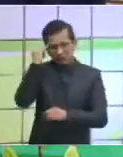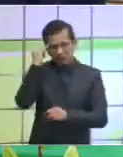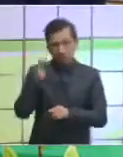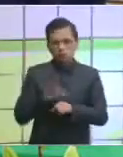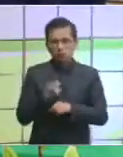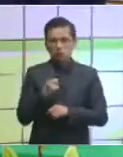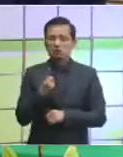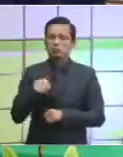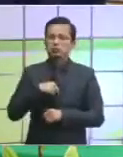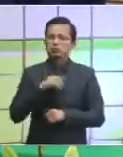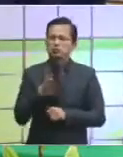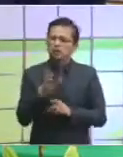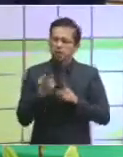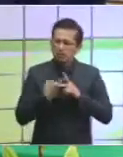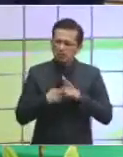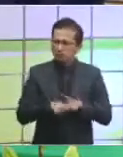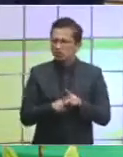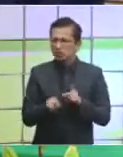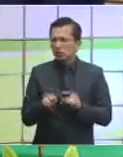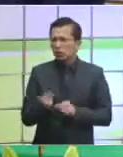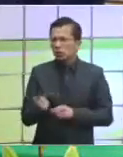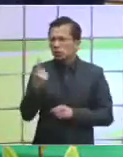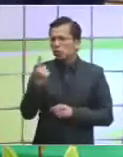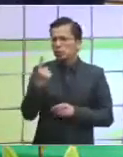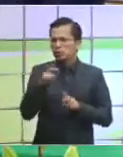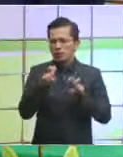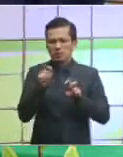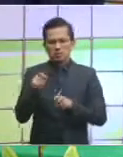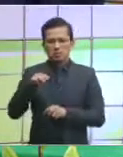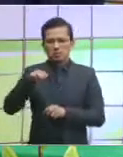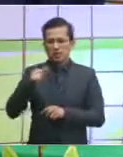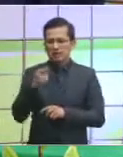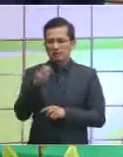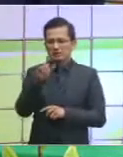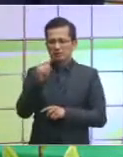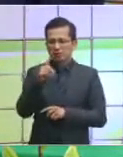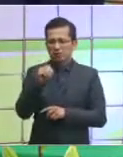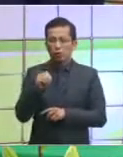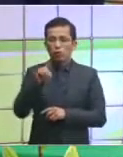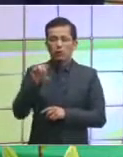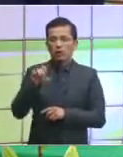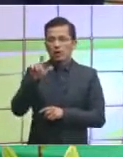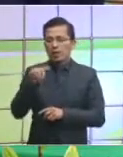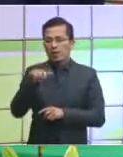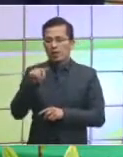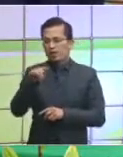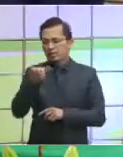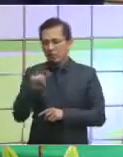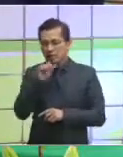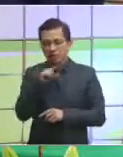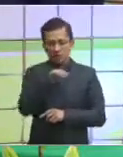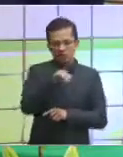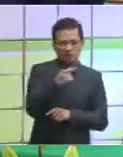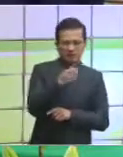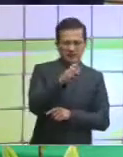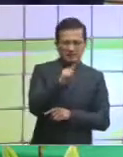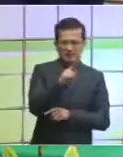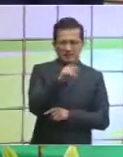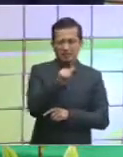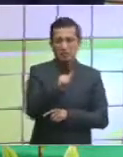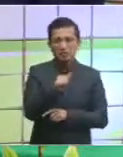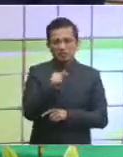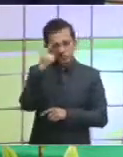con un asunto justamente del magistrado de la mata y después de la magistrada a pedir pruebas